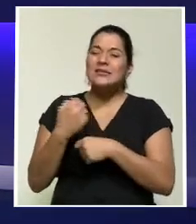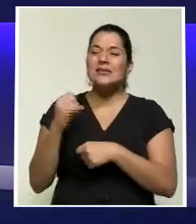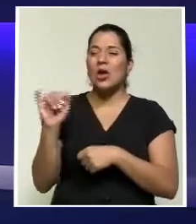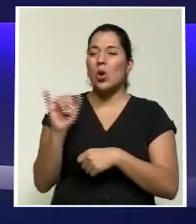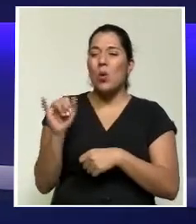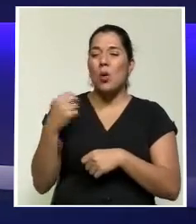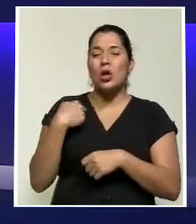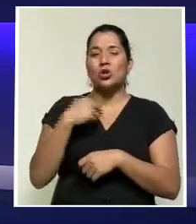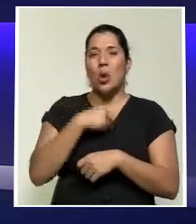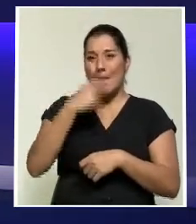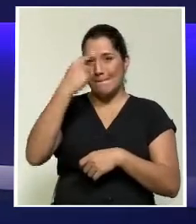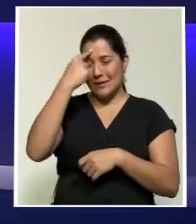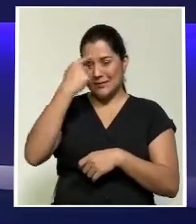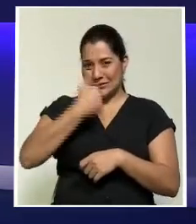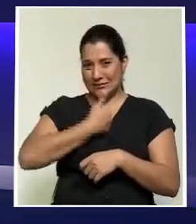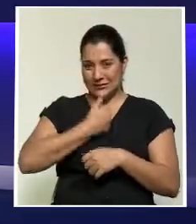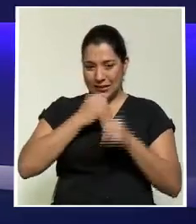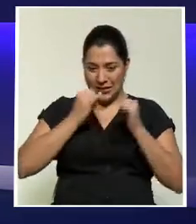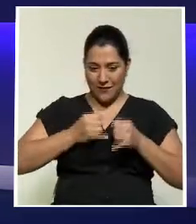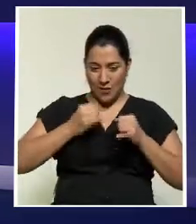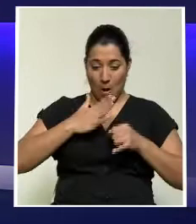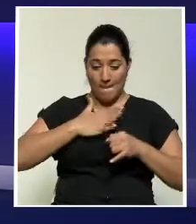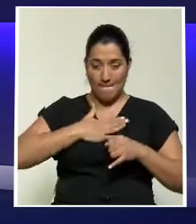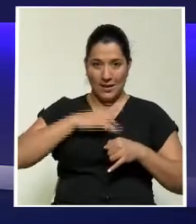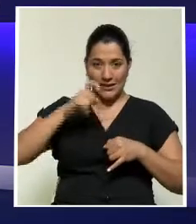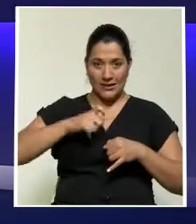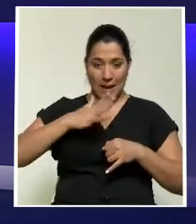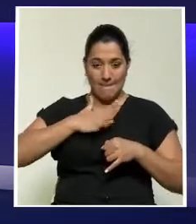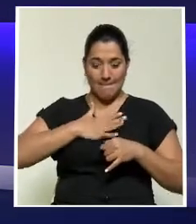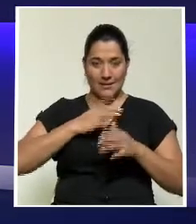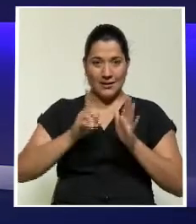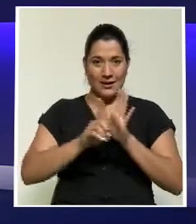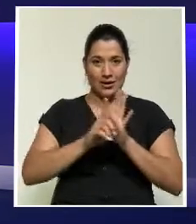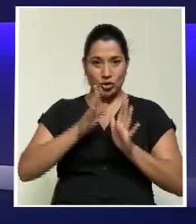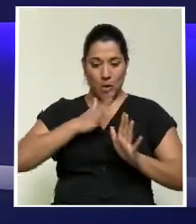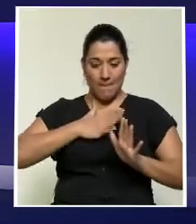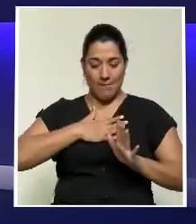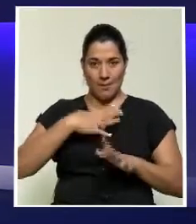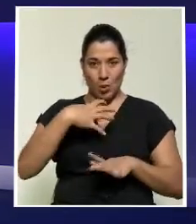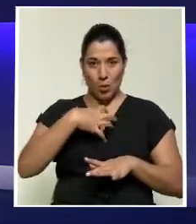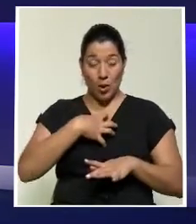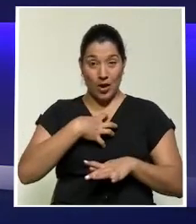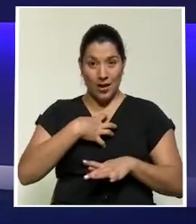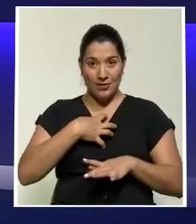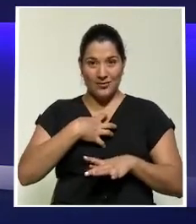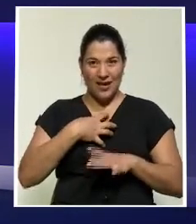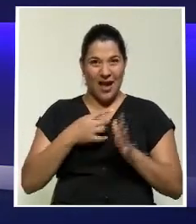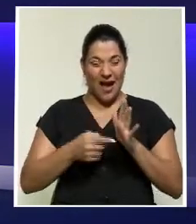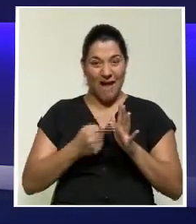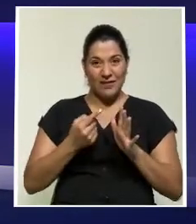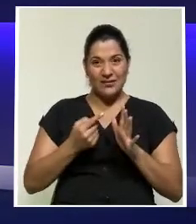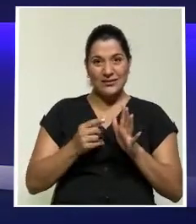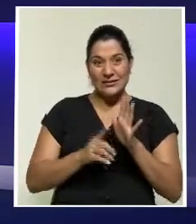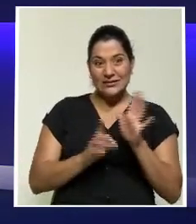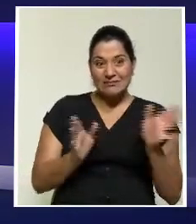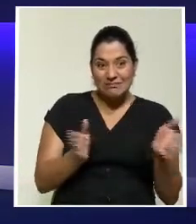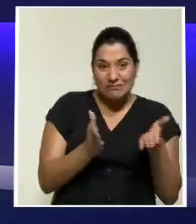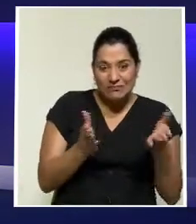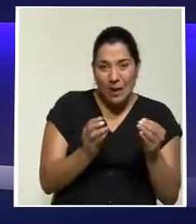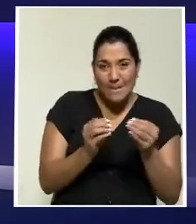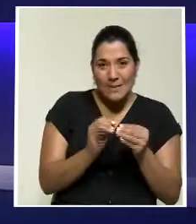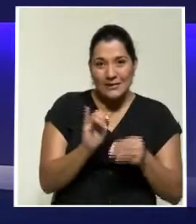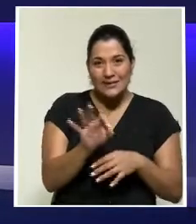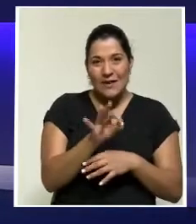en lo individual, ¿verdad? Estas son mis necesidades, estos son mis derechos, esta es mi propiedad, ¿verdad? Y al final terminamos